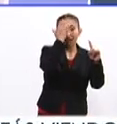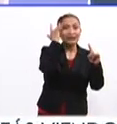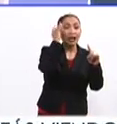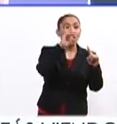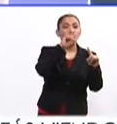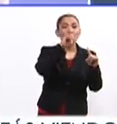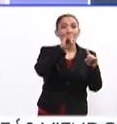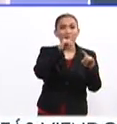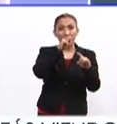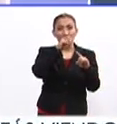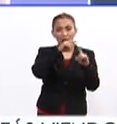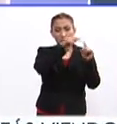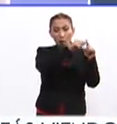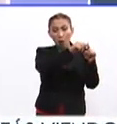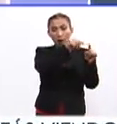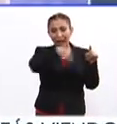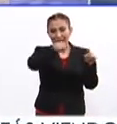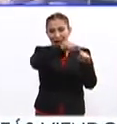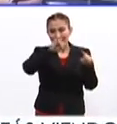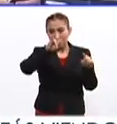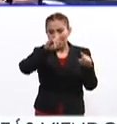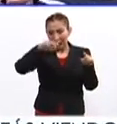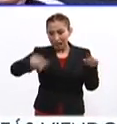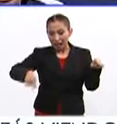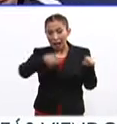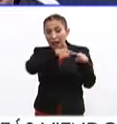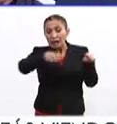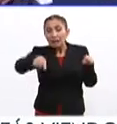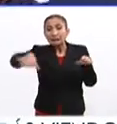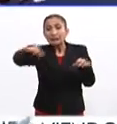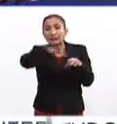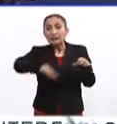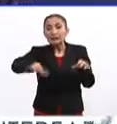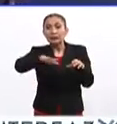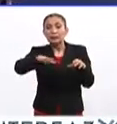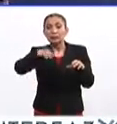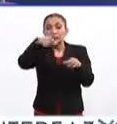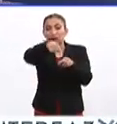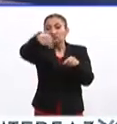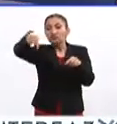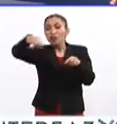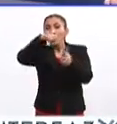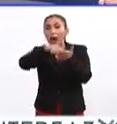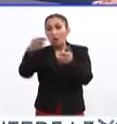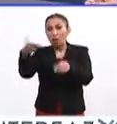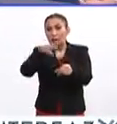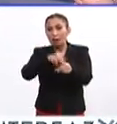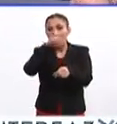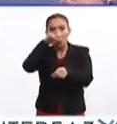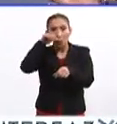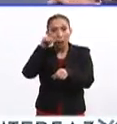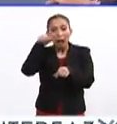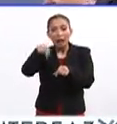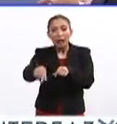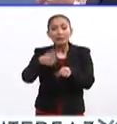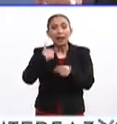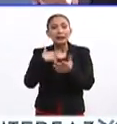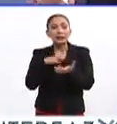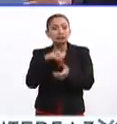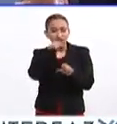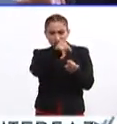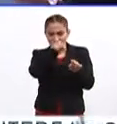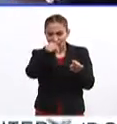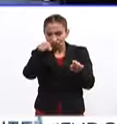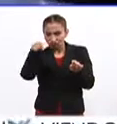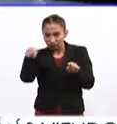San Judas Tadeo, sobre todo el Instituto Politécnico Nacional y en paradas específicas donde está el Hospital Juárez, en donde se